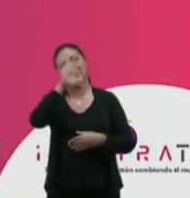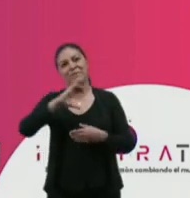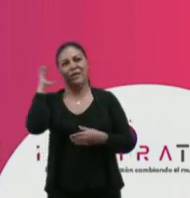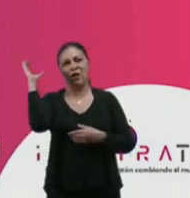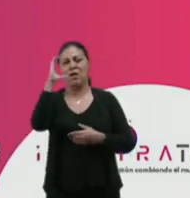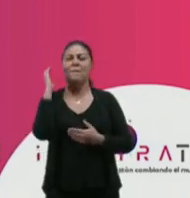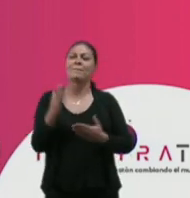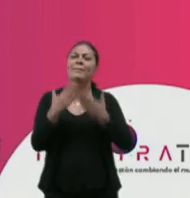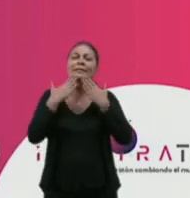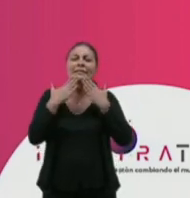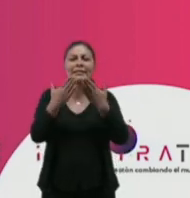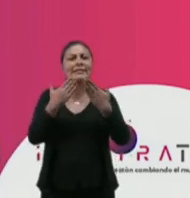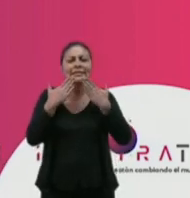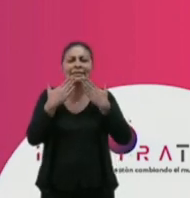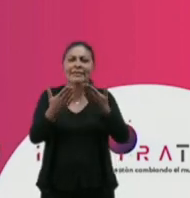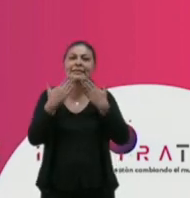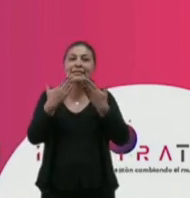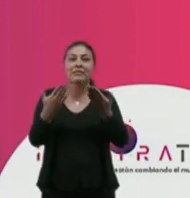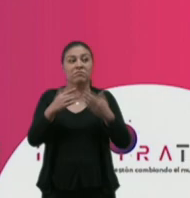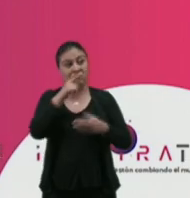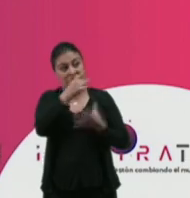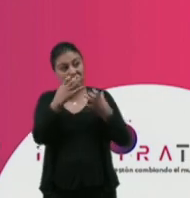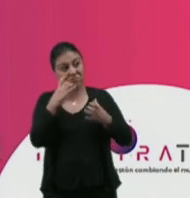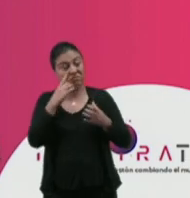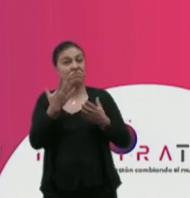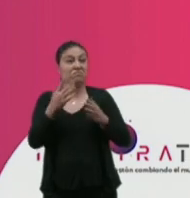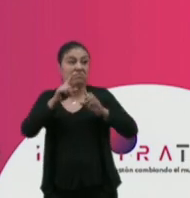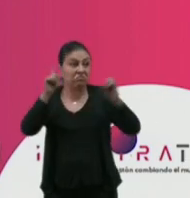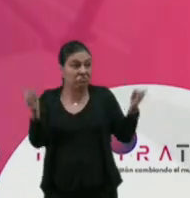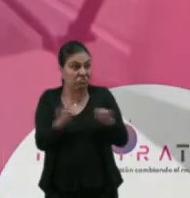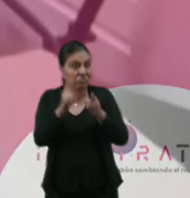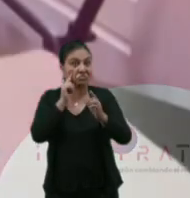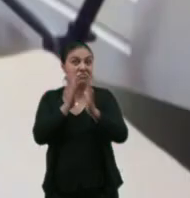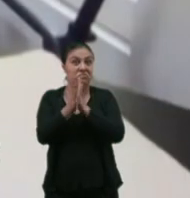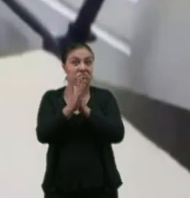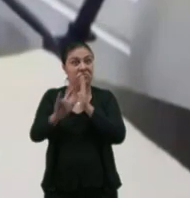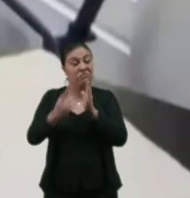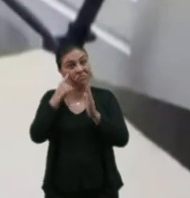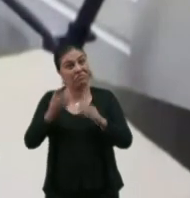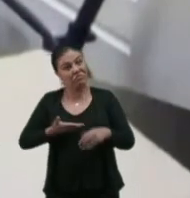Uri, gracias. Quizás quieres dar unas últimas palabras antes de pasar a Carolina.